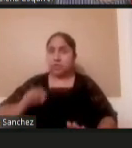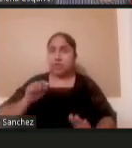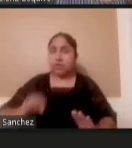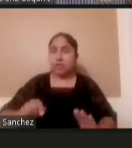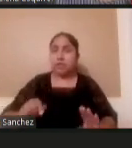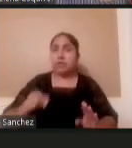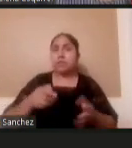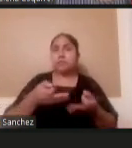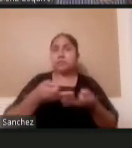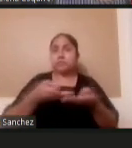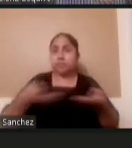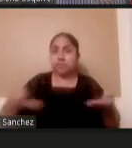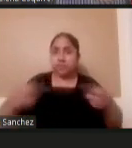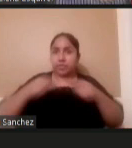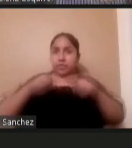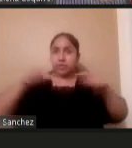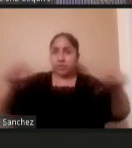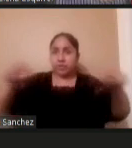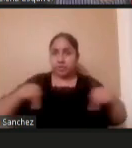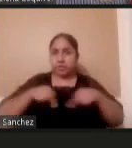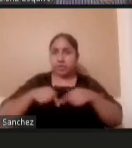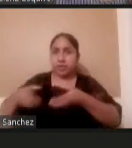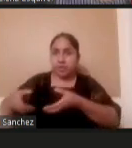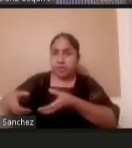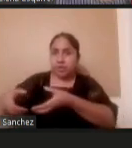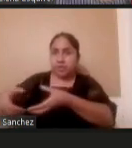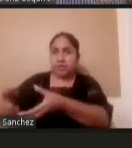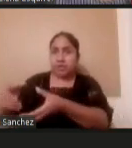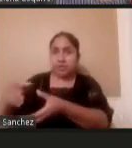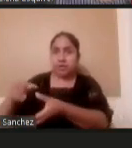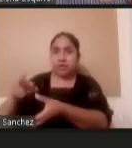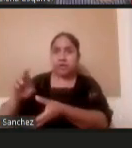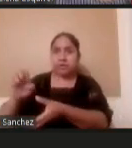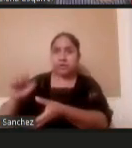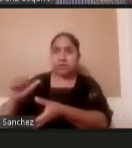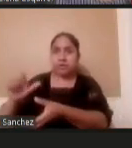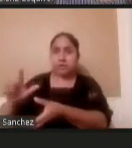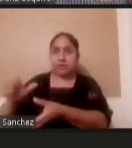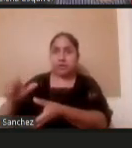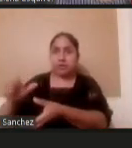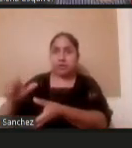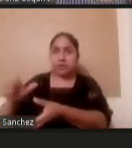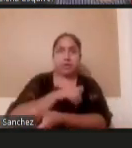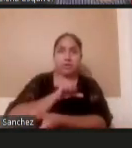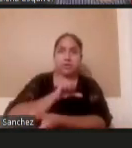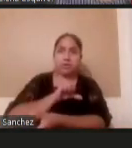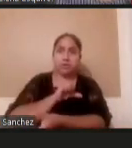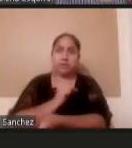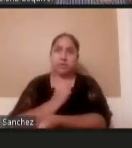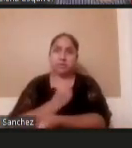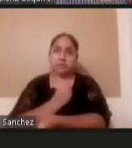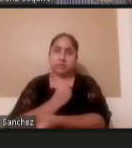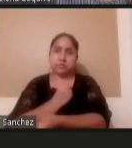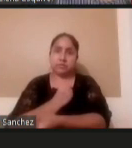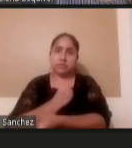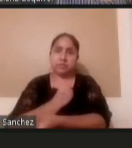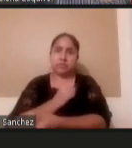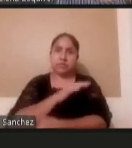público, ubicado en el Camino Real y Prolongación 16 de septiembre de la zona conocida como